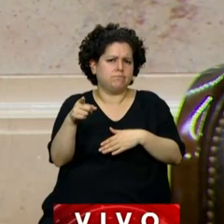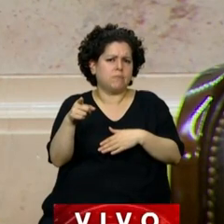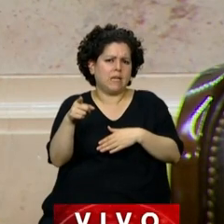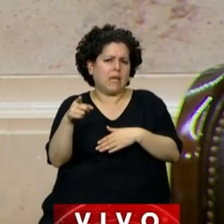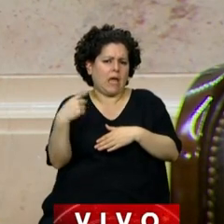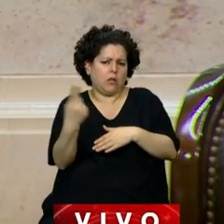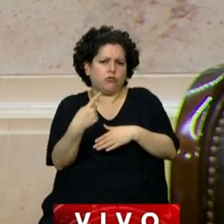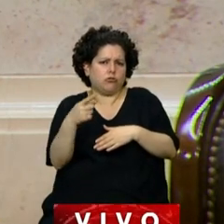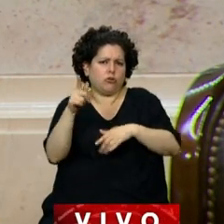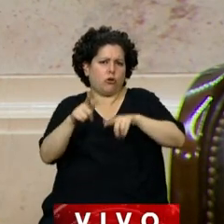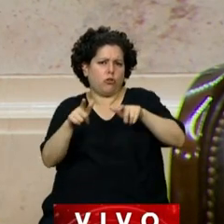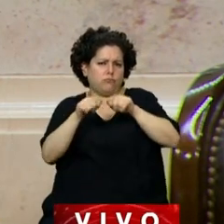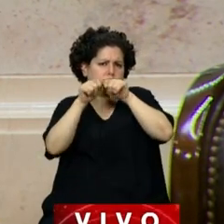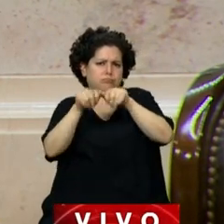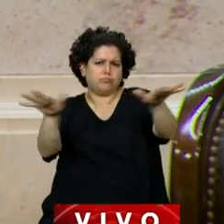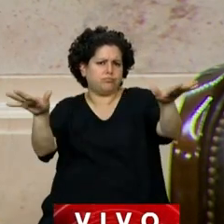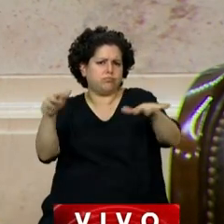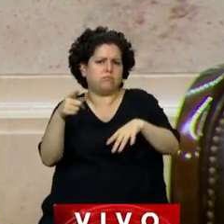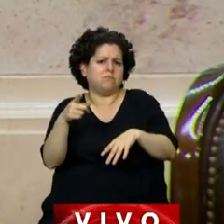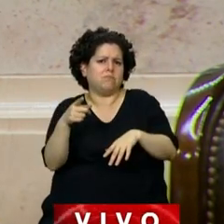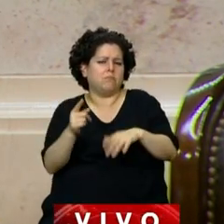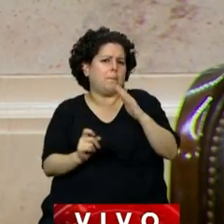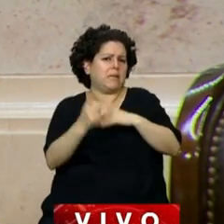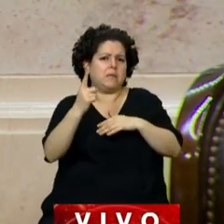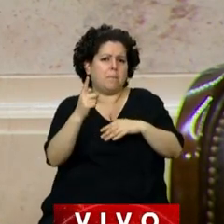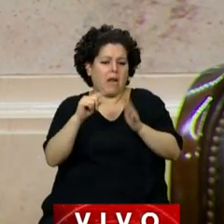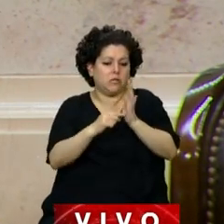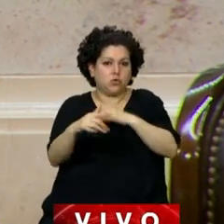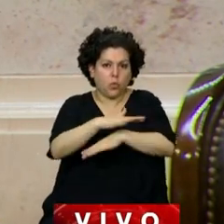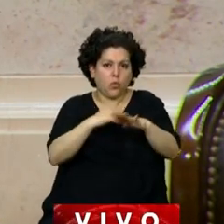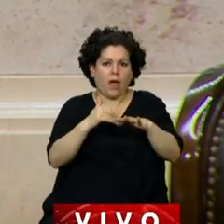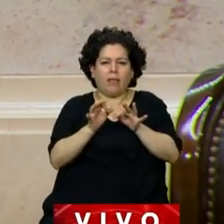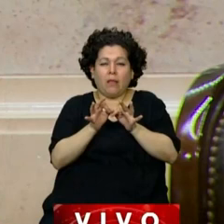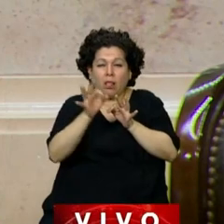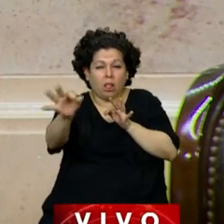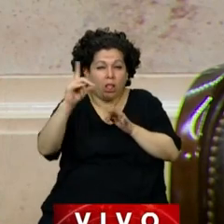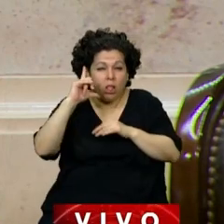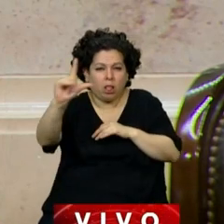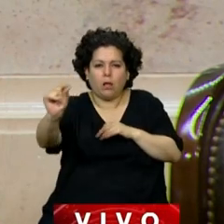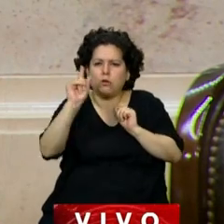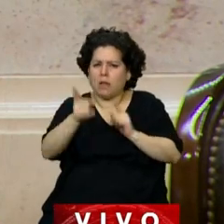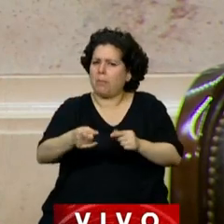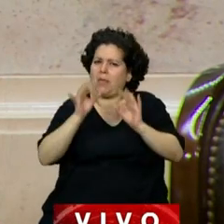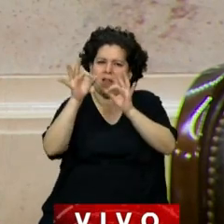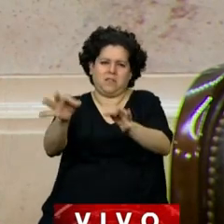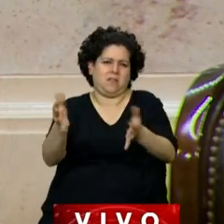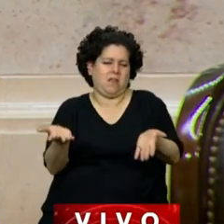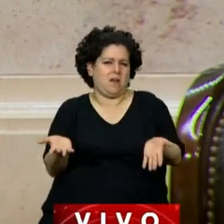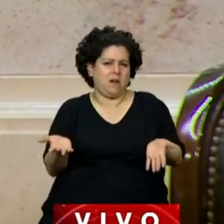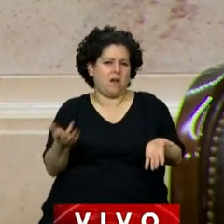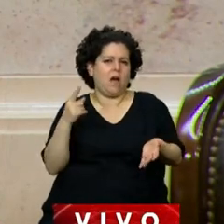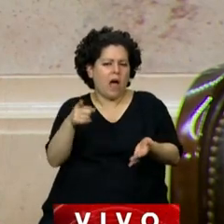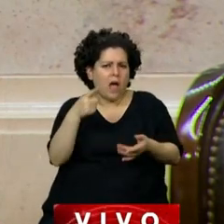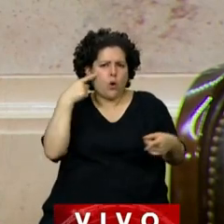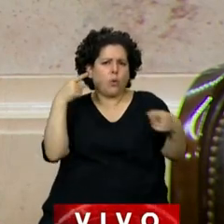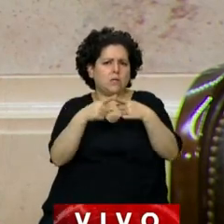que llega a todo el territorio, desde las principales ciudades a los pueblos más alejados, que tiene un fuerte sentido de inclusión